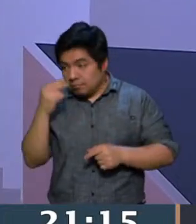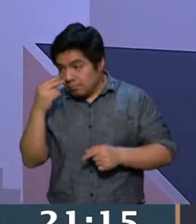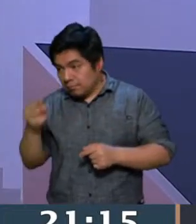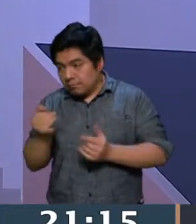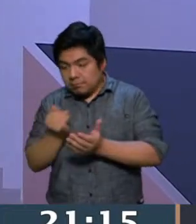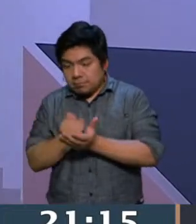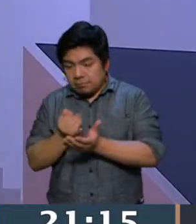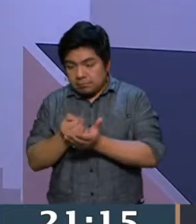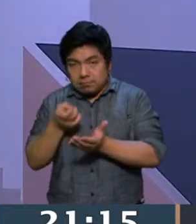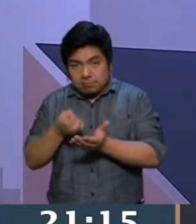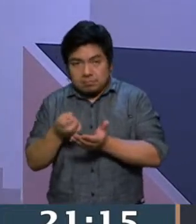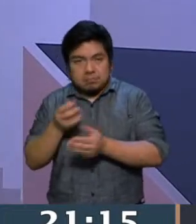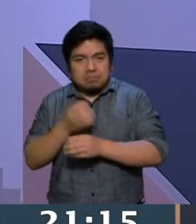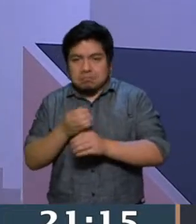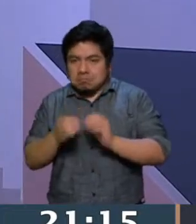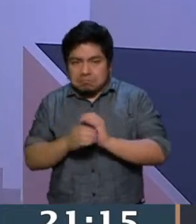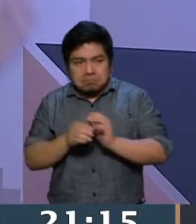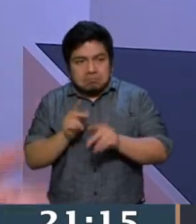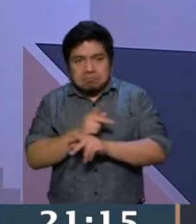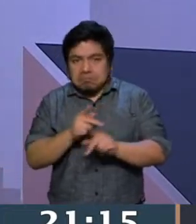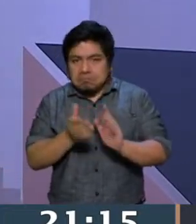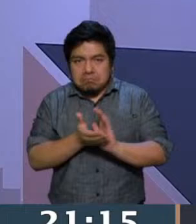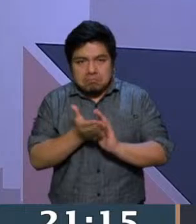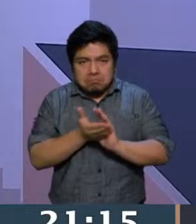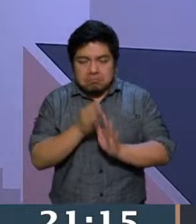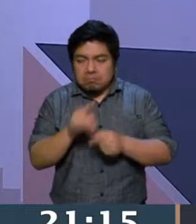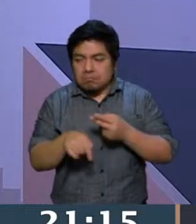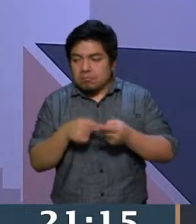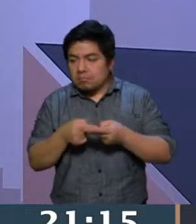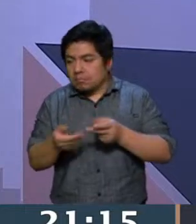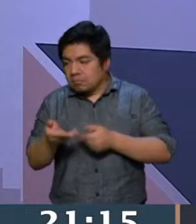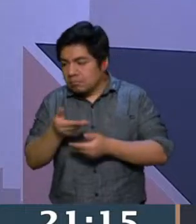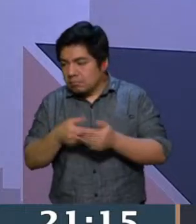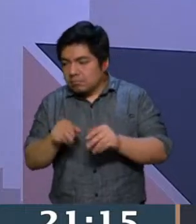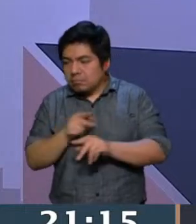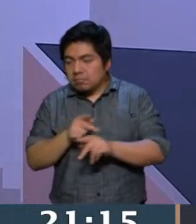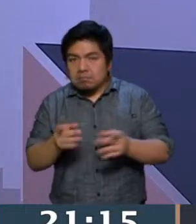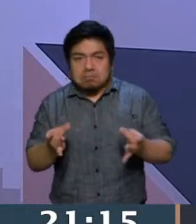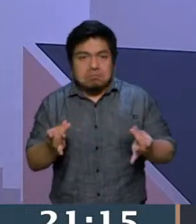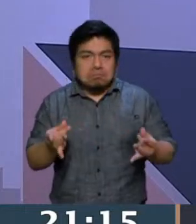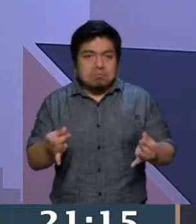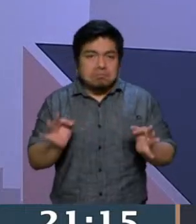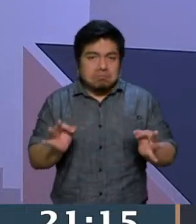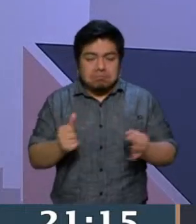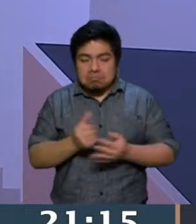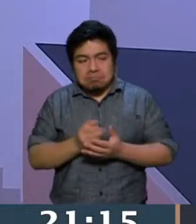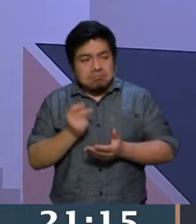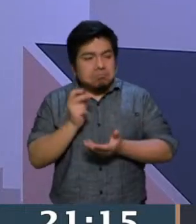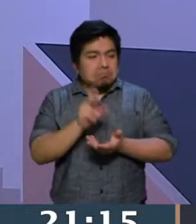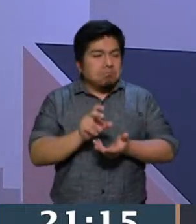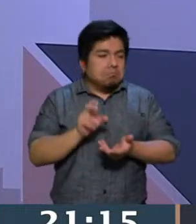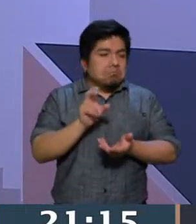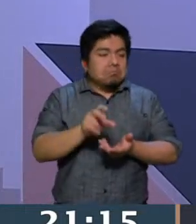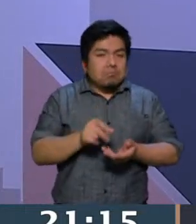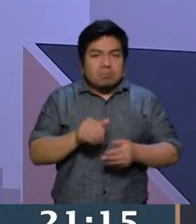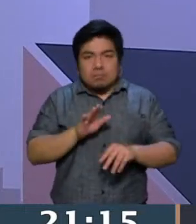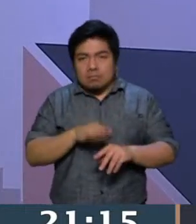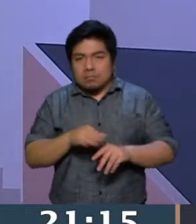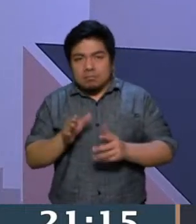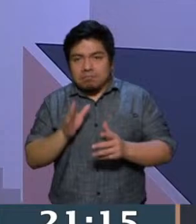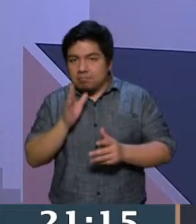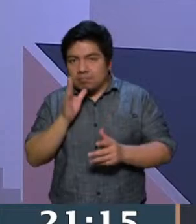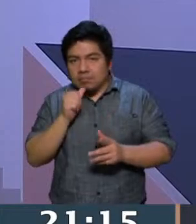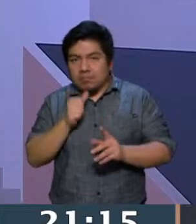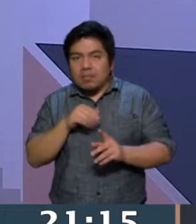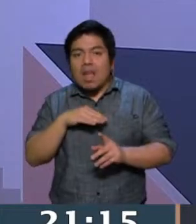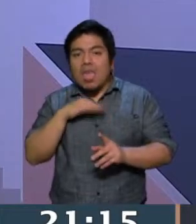impuestos se invierten en infraestructura pública, en servicios públicos de calidad, en fin. Creo que sí, ya no podemos seguir